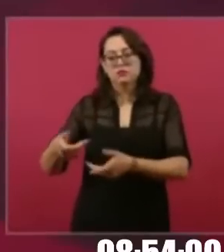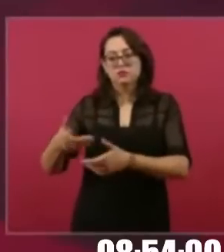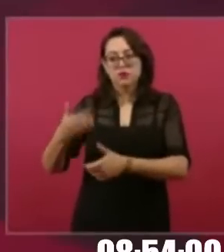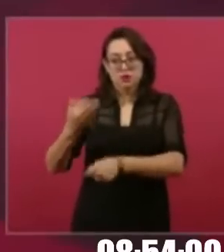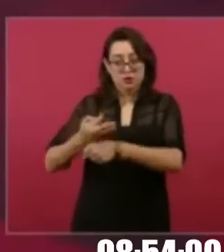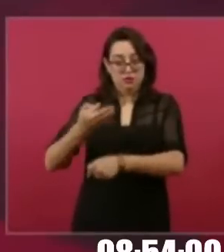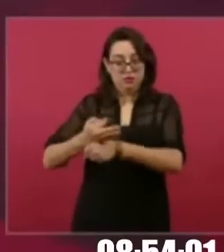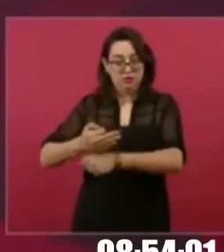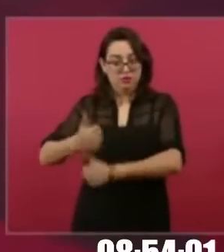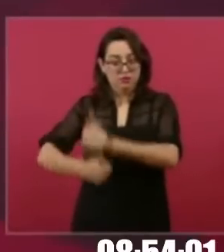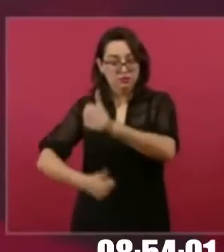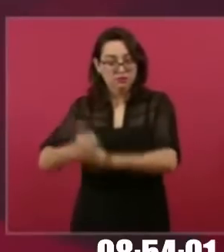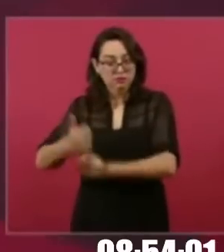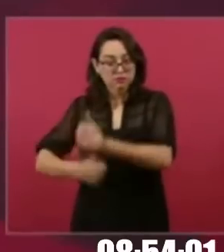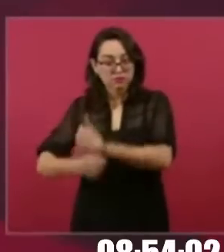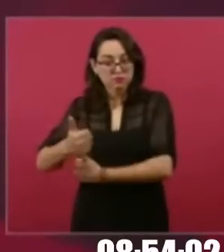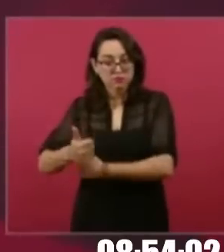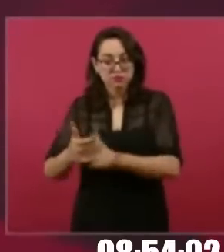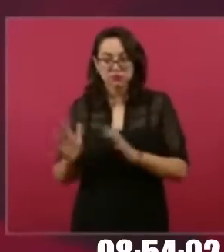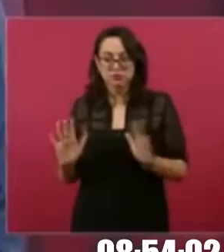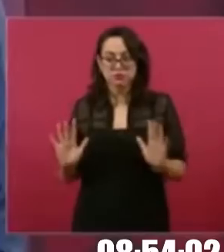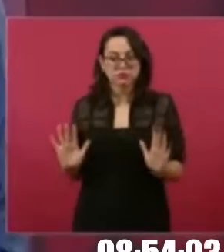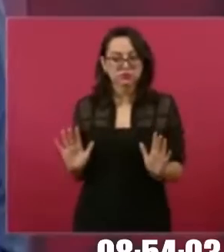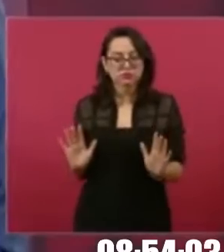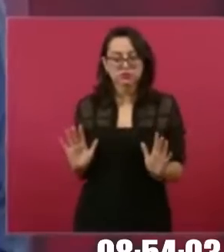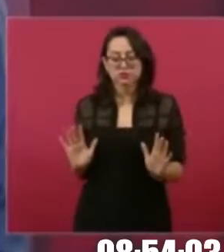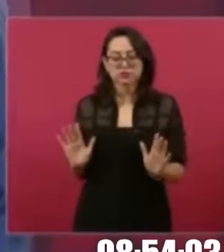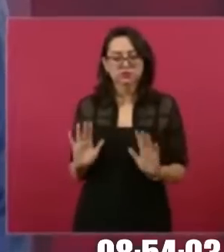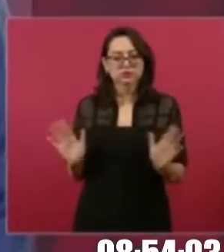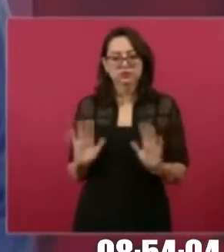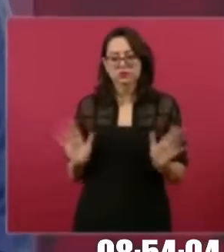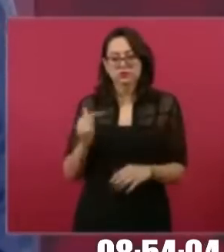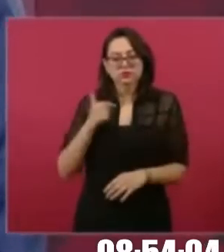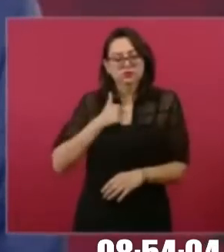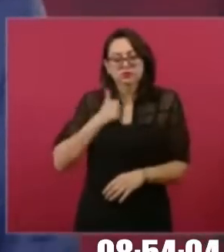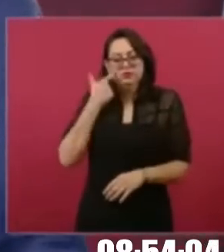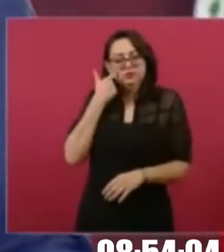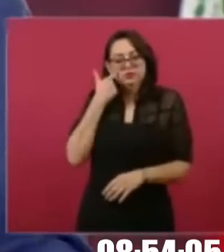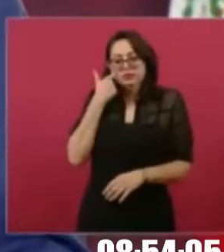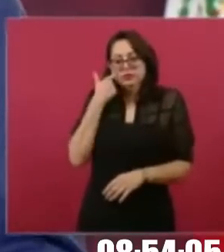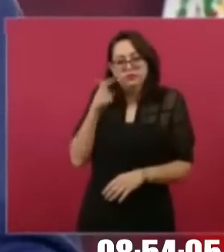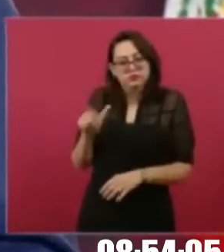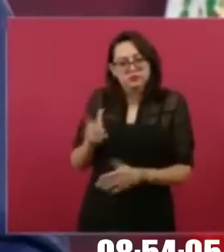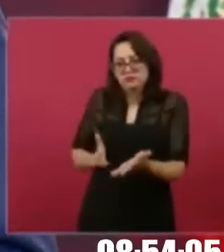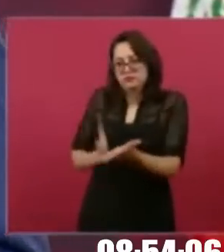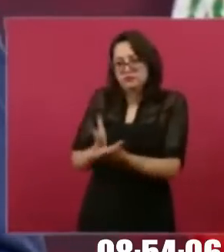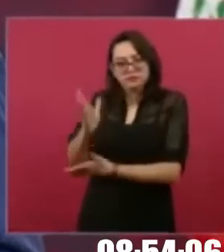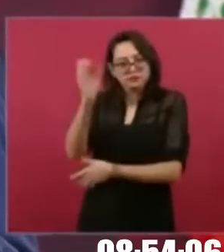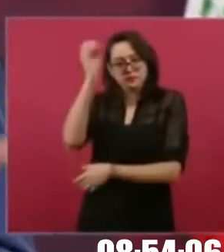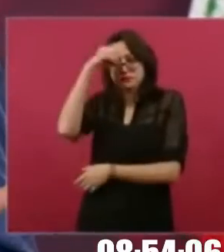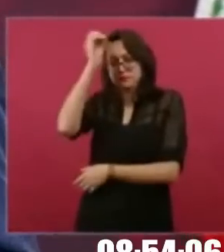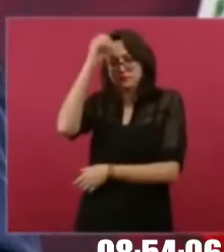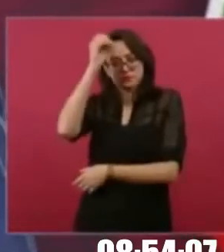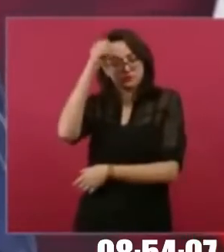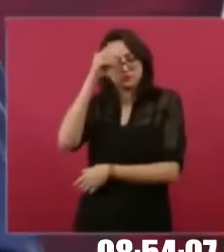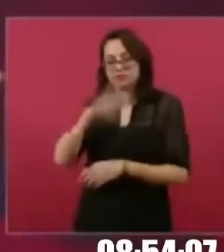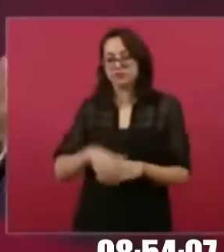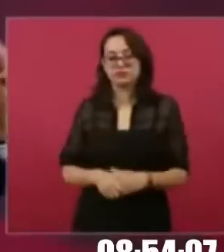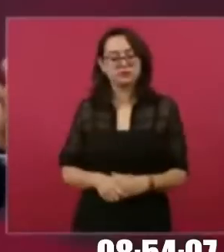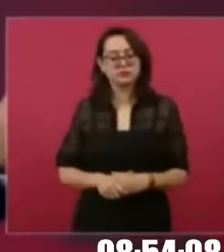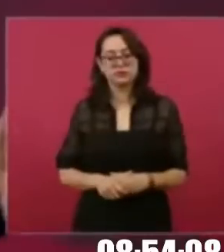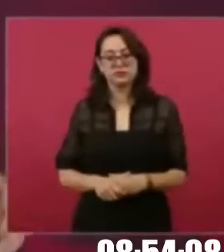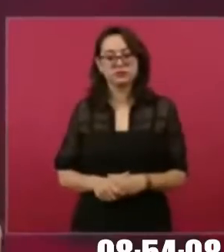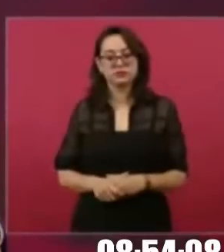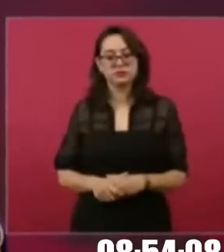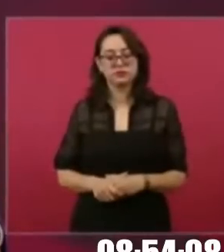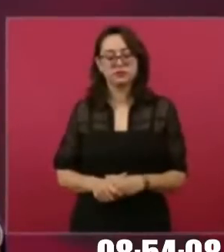de la defensa de la transformación a quién voy a entregarle este la estafeta porque de